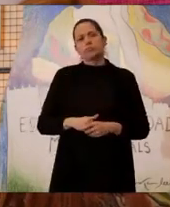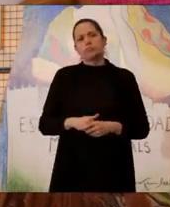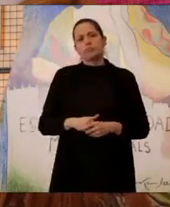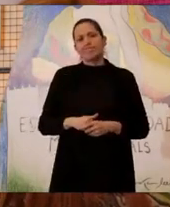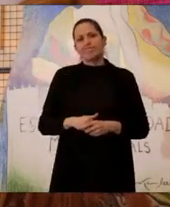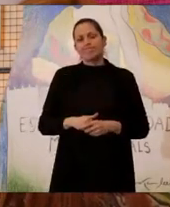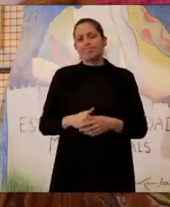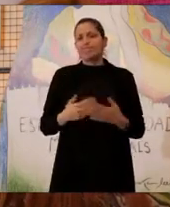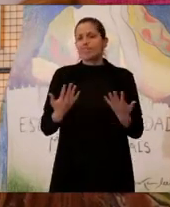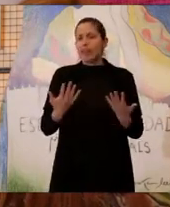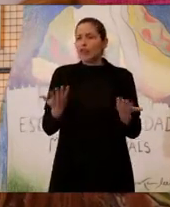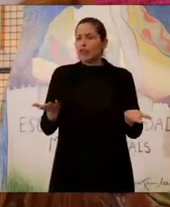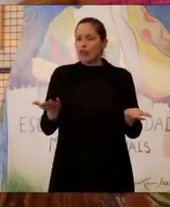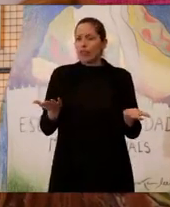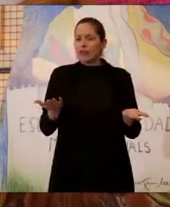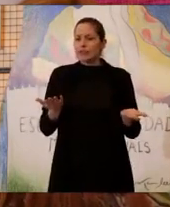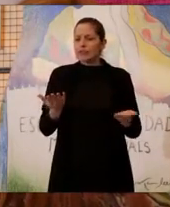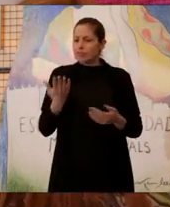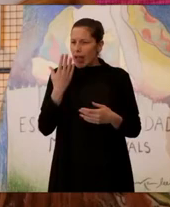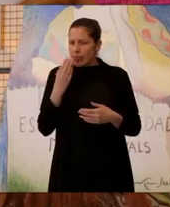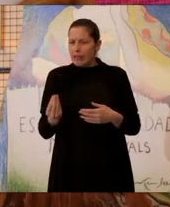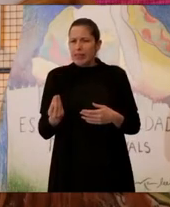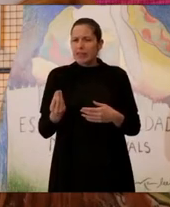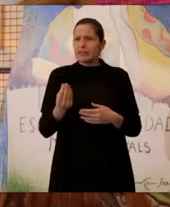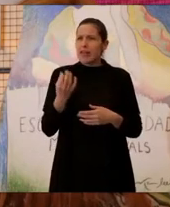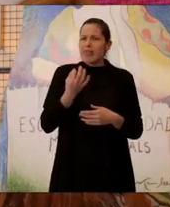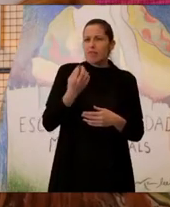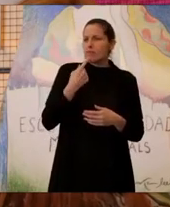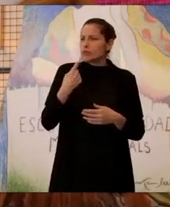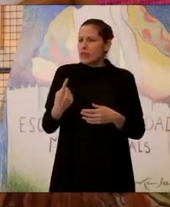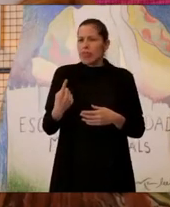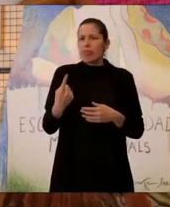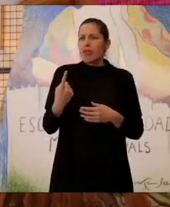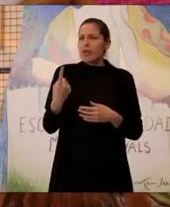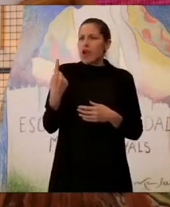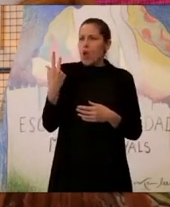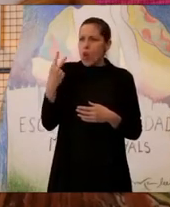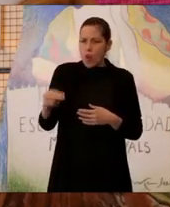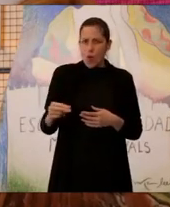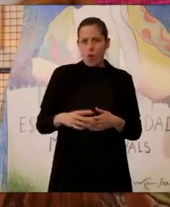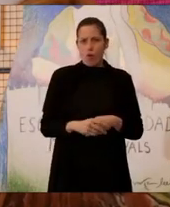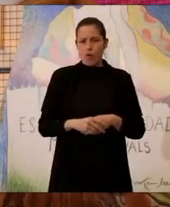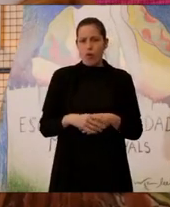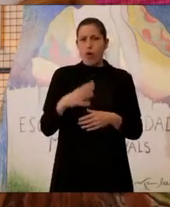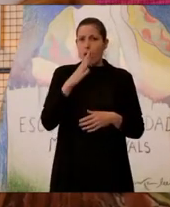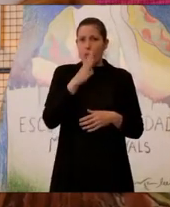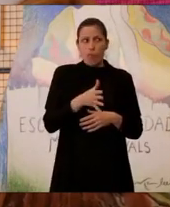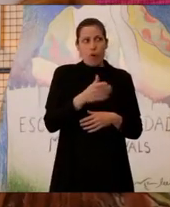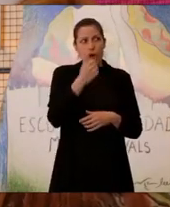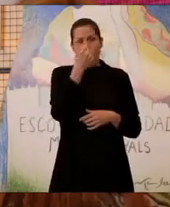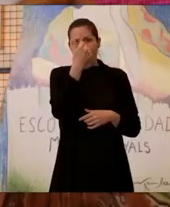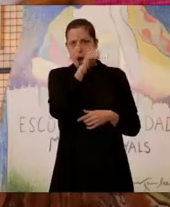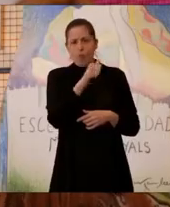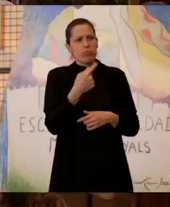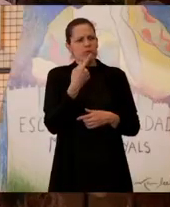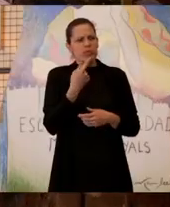entendéis teníamos que negar que esto fuera una rémora por qué porque precisamente los hombres nos decían tú con